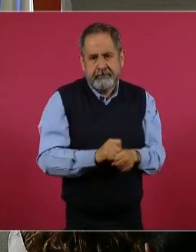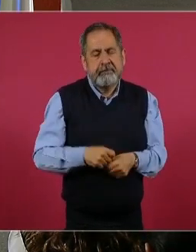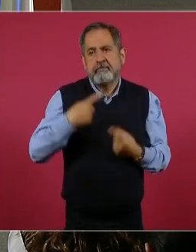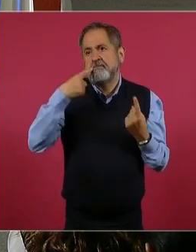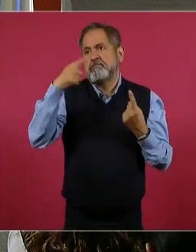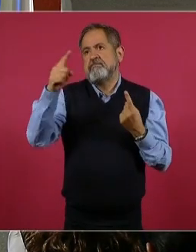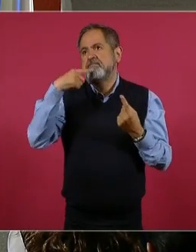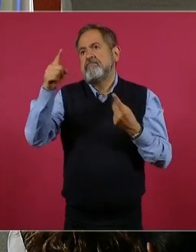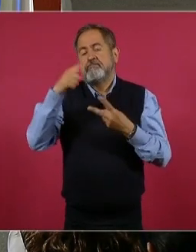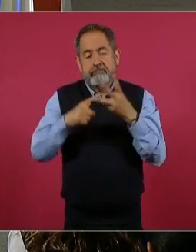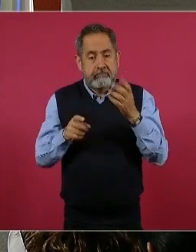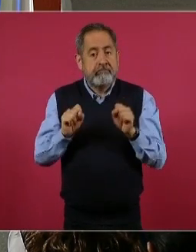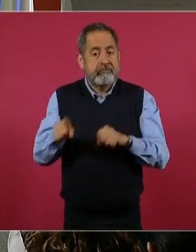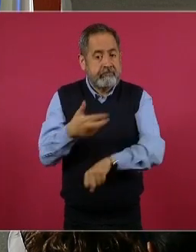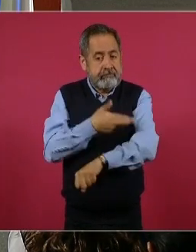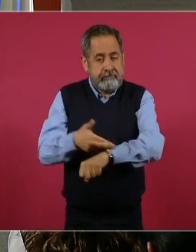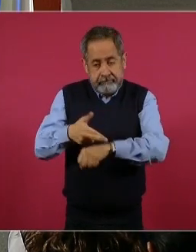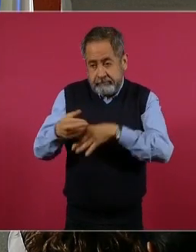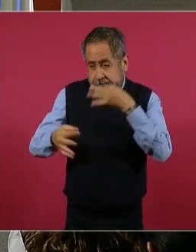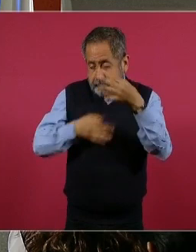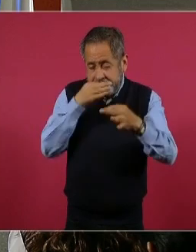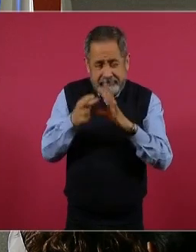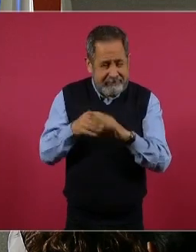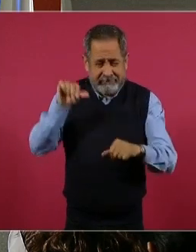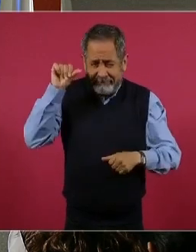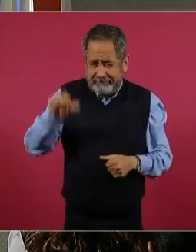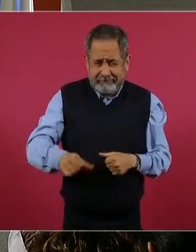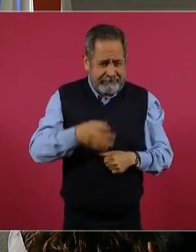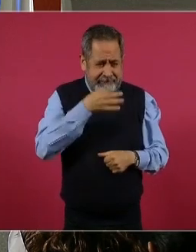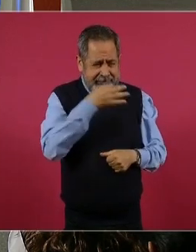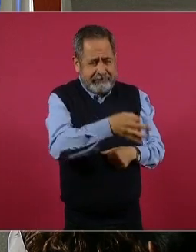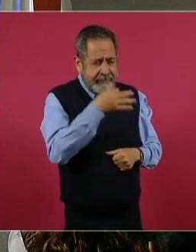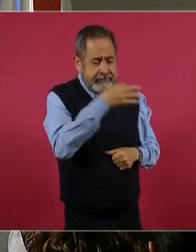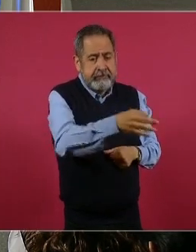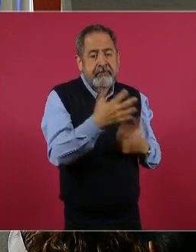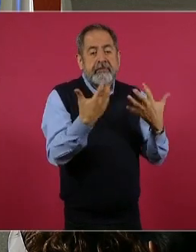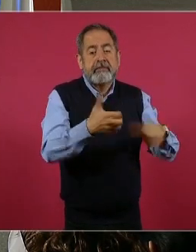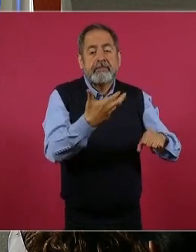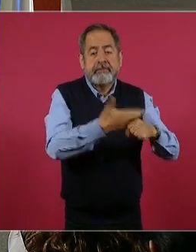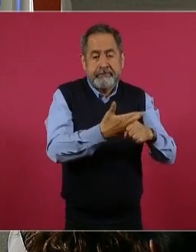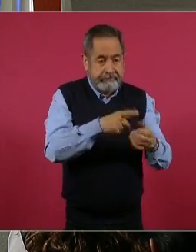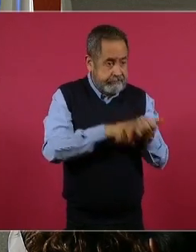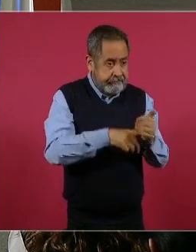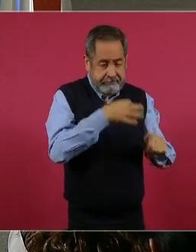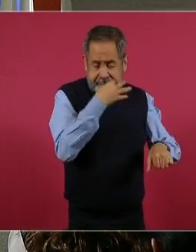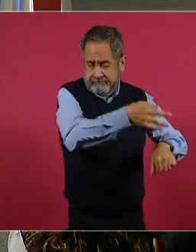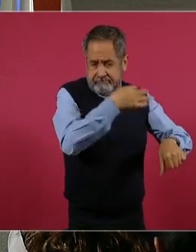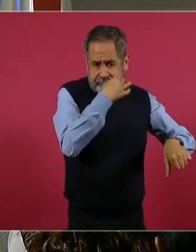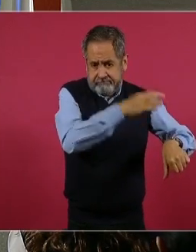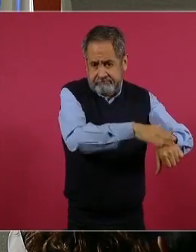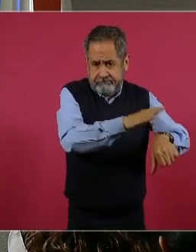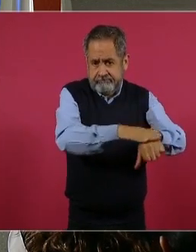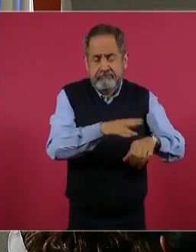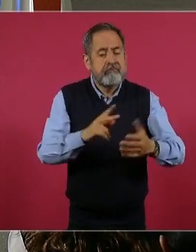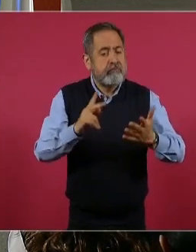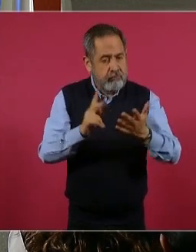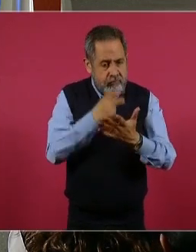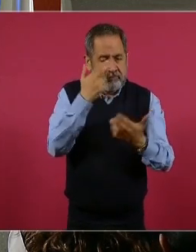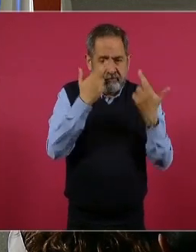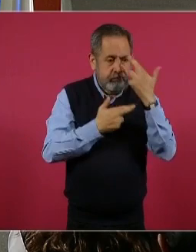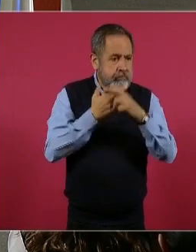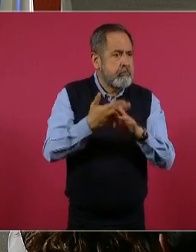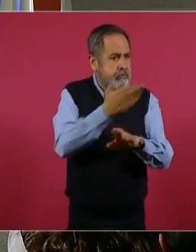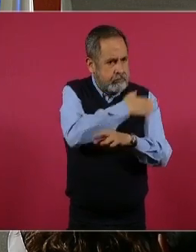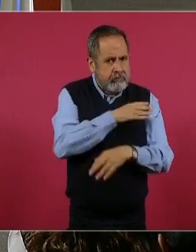denuncias, claro, iniciamos un proceso de notificación inmediata a las empresas afectadas en las que debieran ser autorizadas